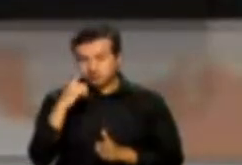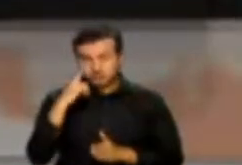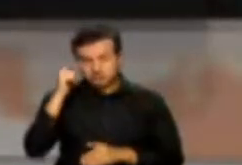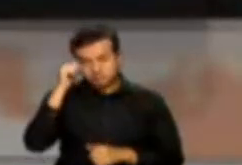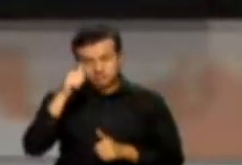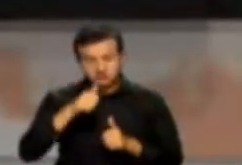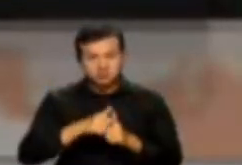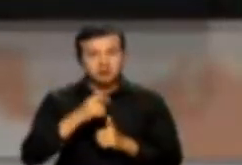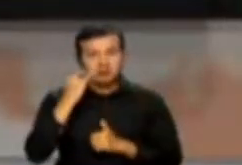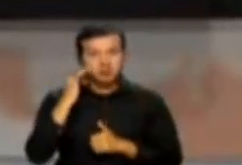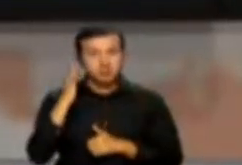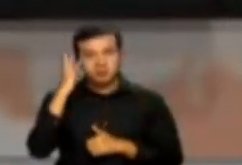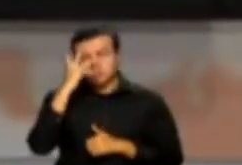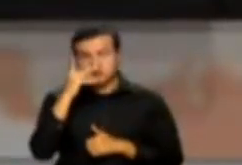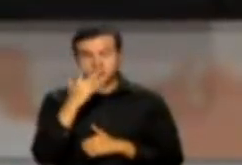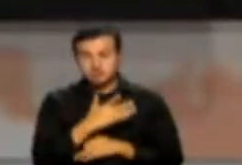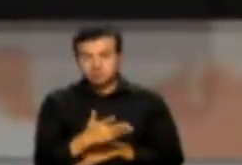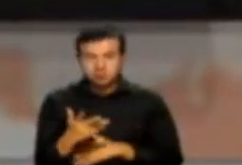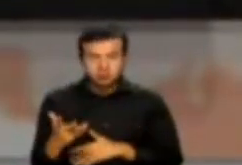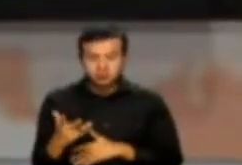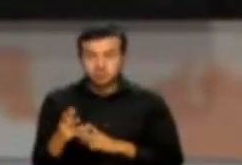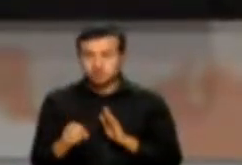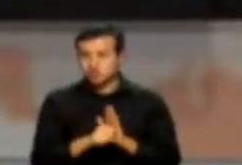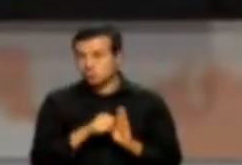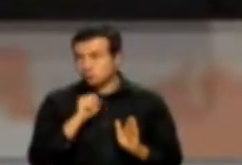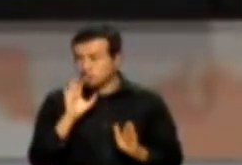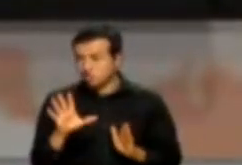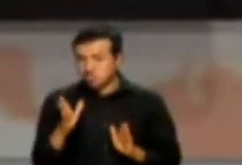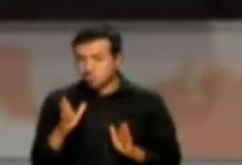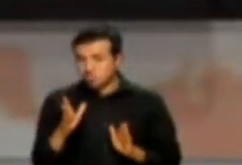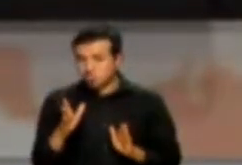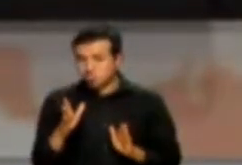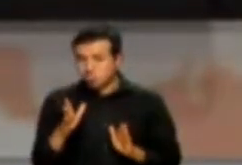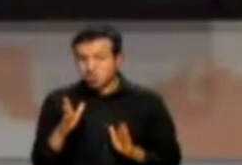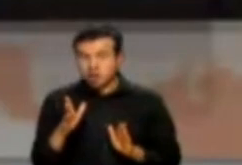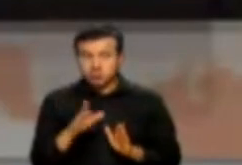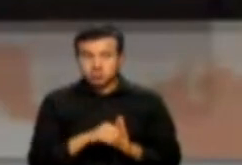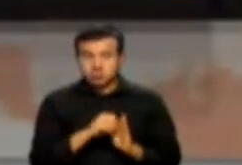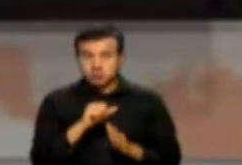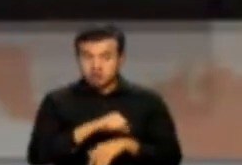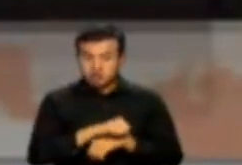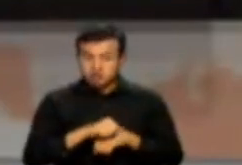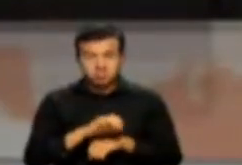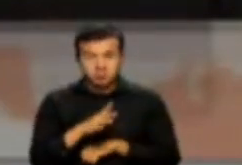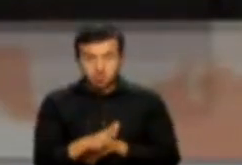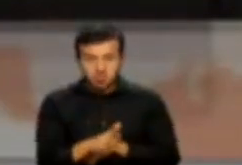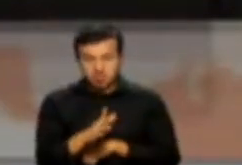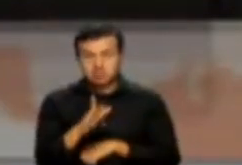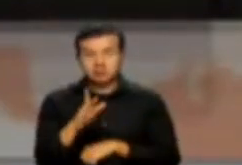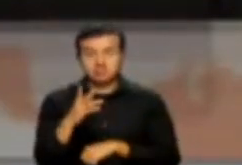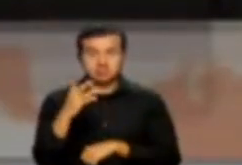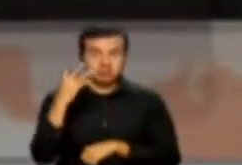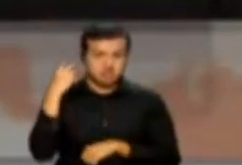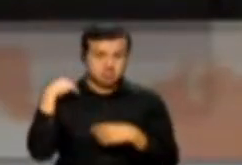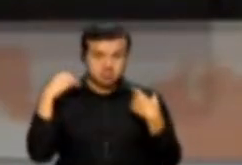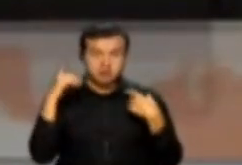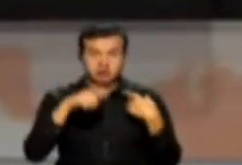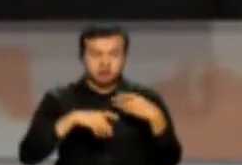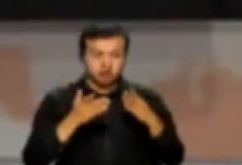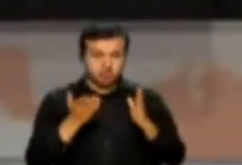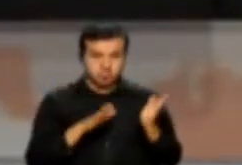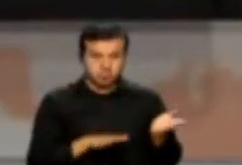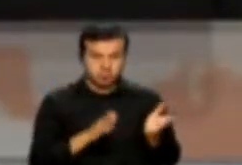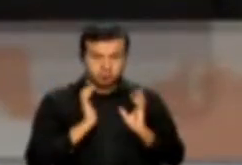frase tan bonita que es sin donante no hay trasplantes acordémonos que el trasplante de pulmón se hace con donante cadavérico